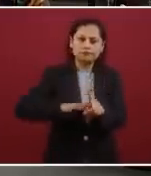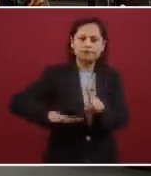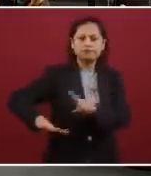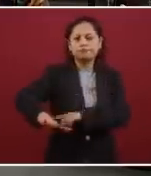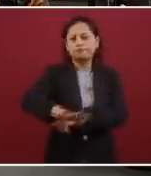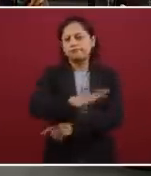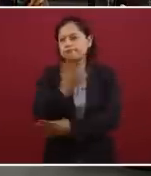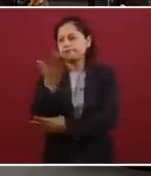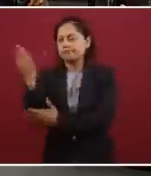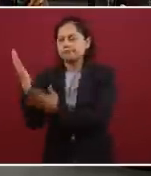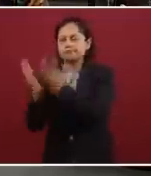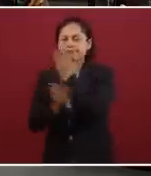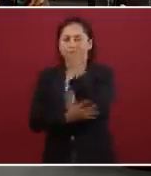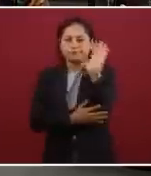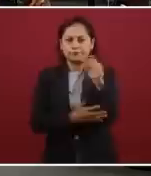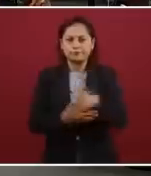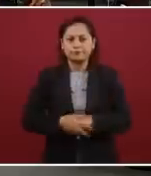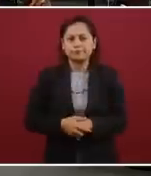para